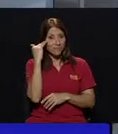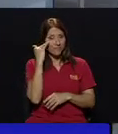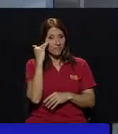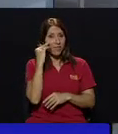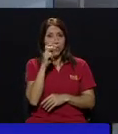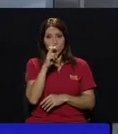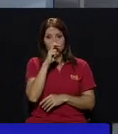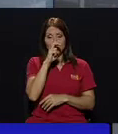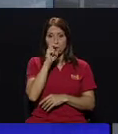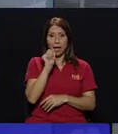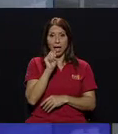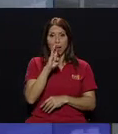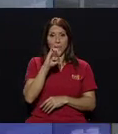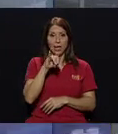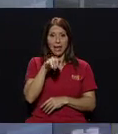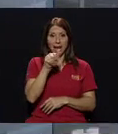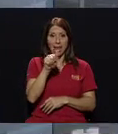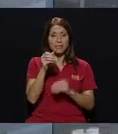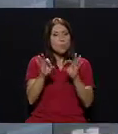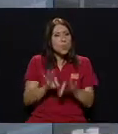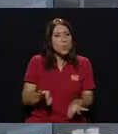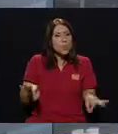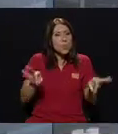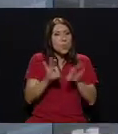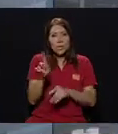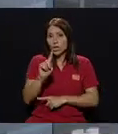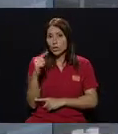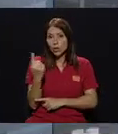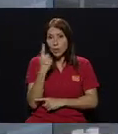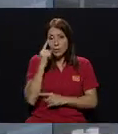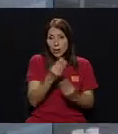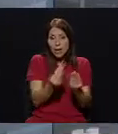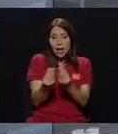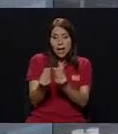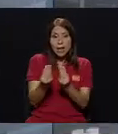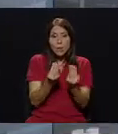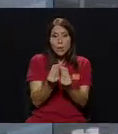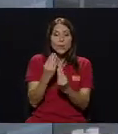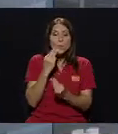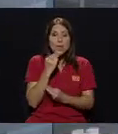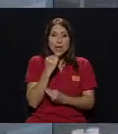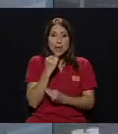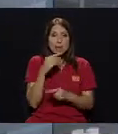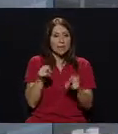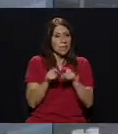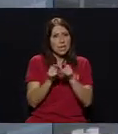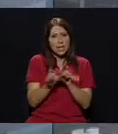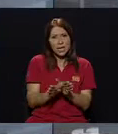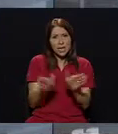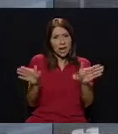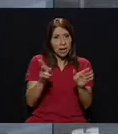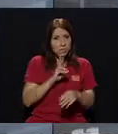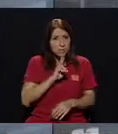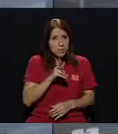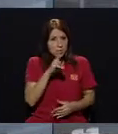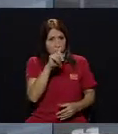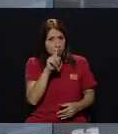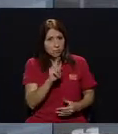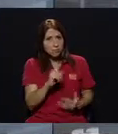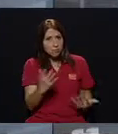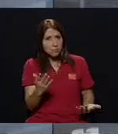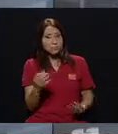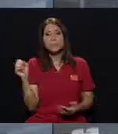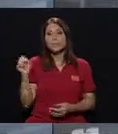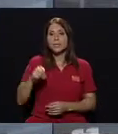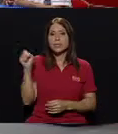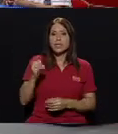de la importancia que tiene la abeja en el medio ambiente. No es solo para la producción de la miel, sino para la producción en general, juega un papel fundamental, ¿no es así? Sí,